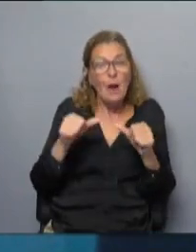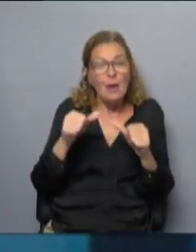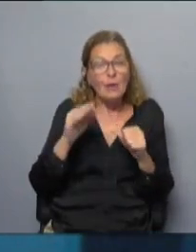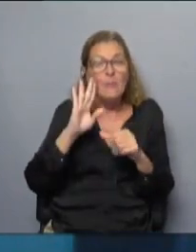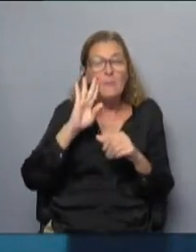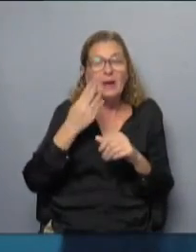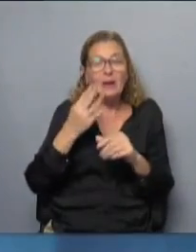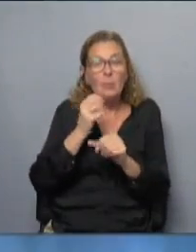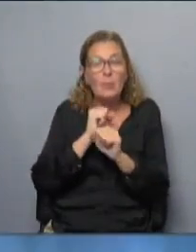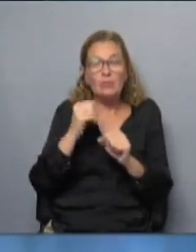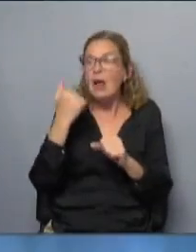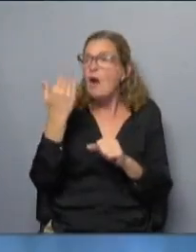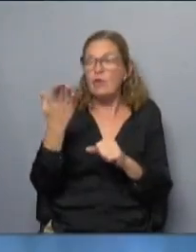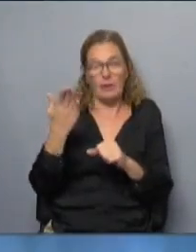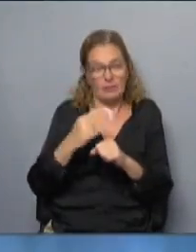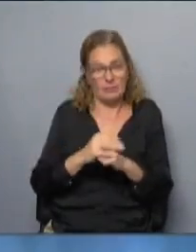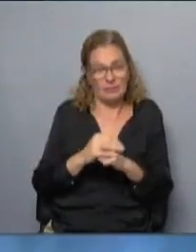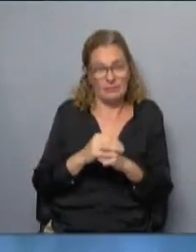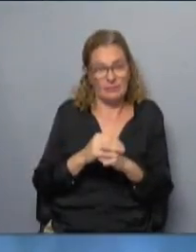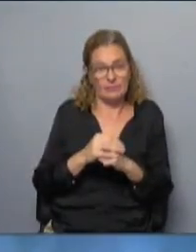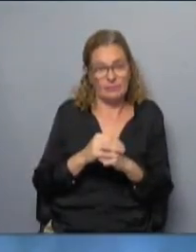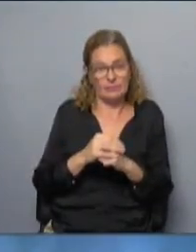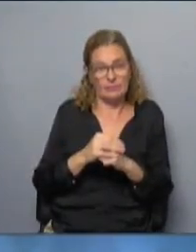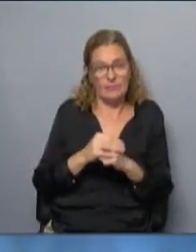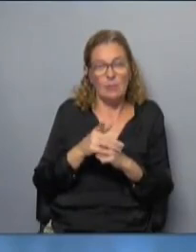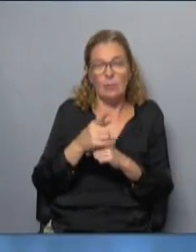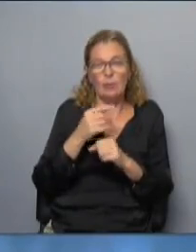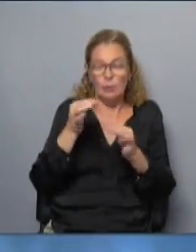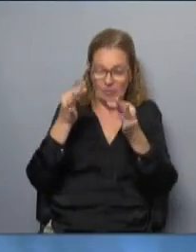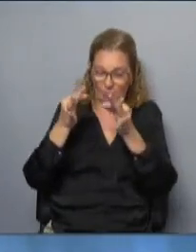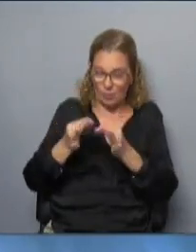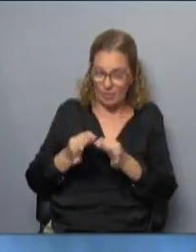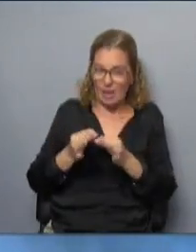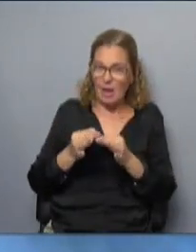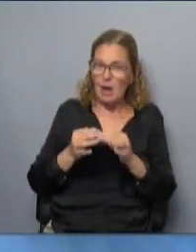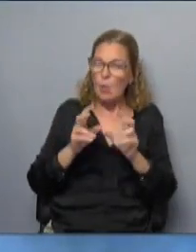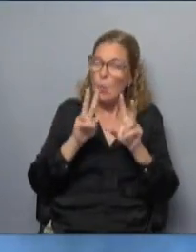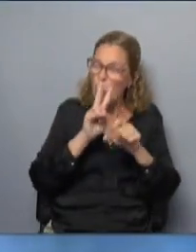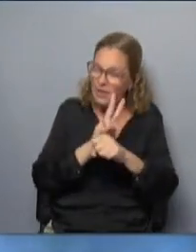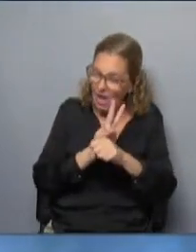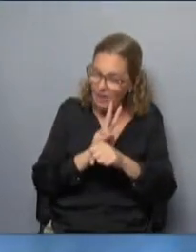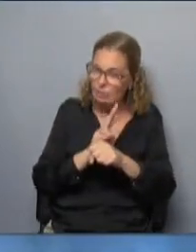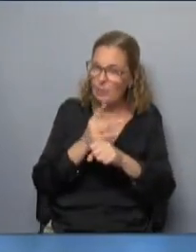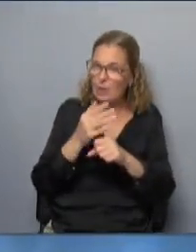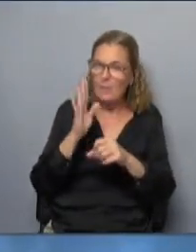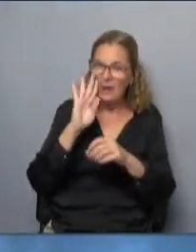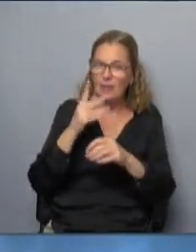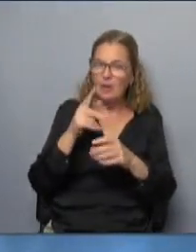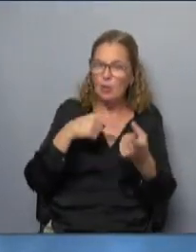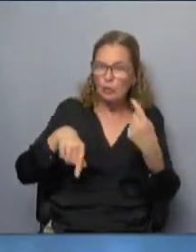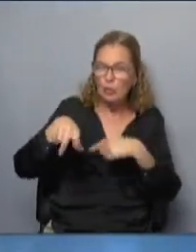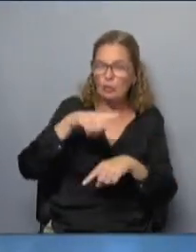parezca lo más posible al afuera sin eufemismo con seguridad con requisa pero lo más parecido a la fuera circulación